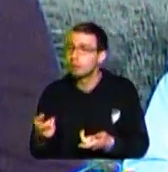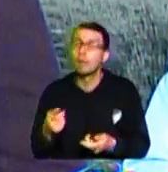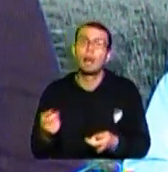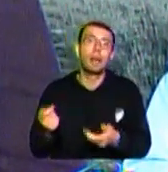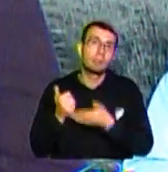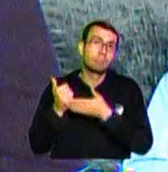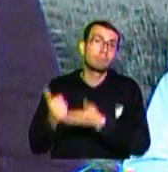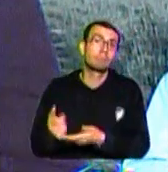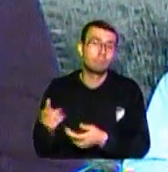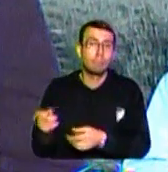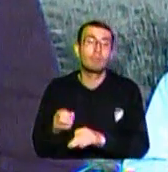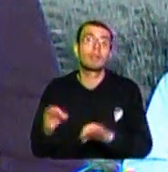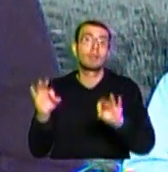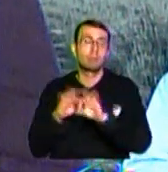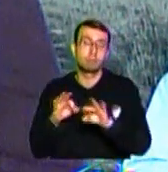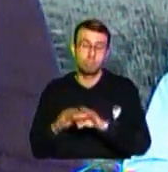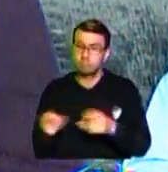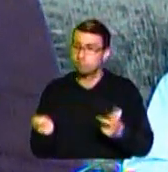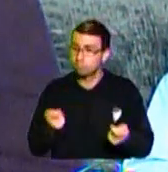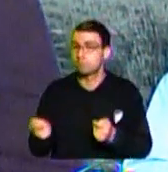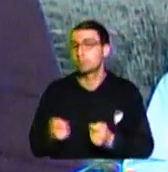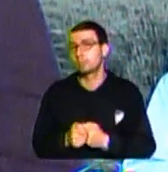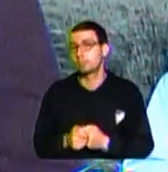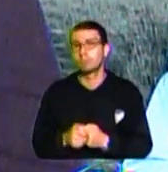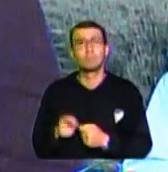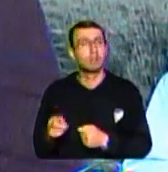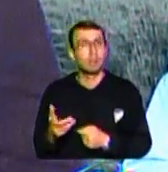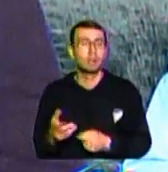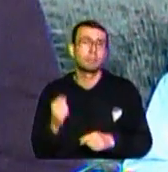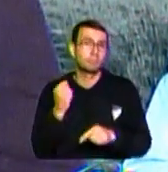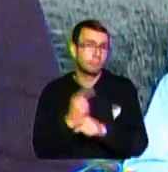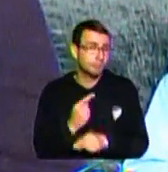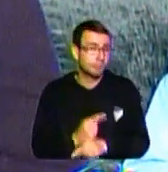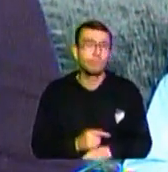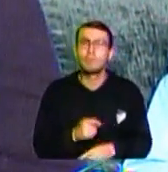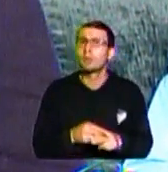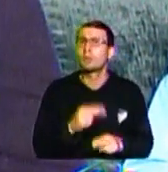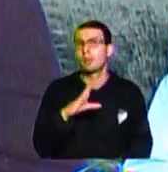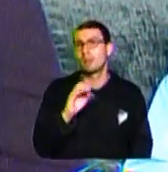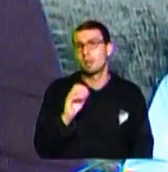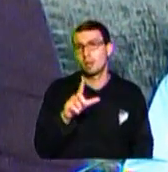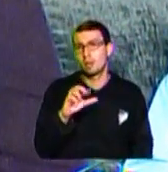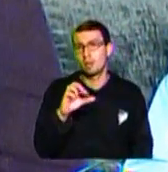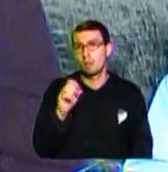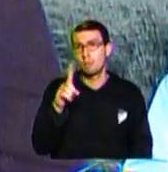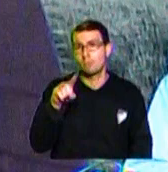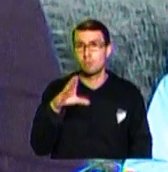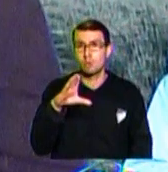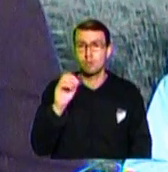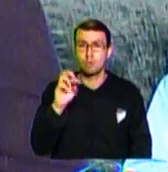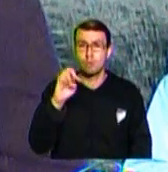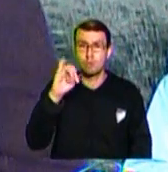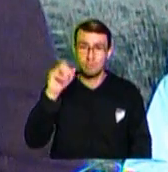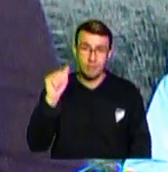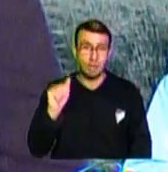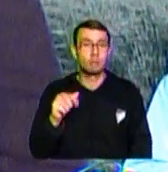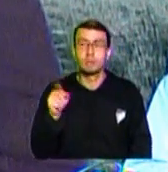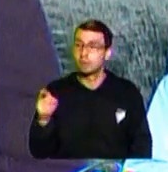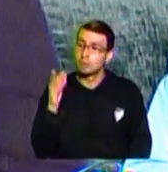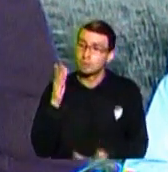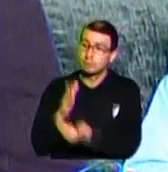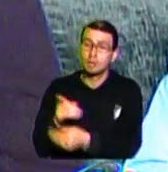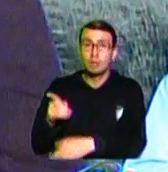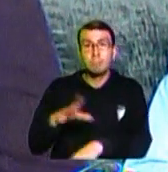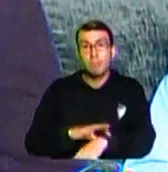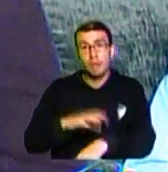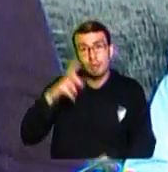poder directamente con una colposcopia entrar con una ecografía transvaginal, va a permitir al ginecólogo hacer